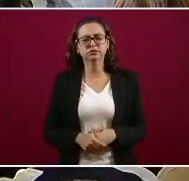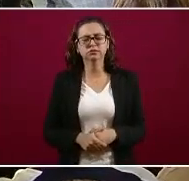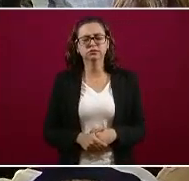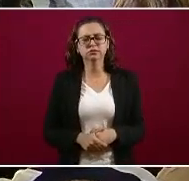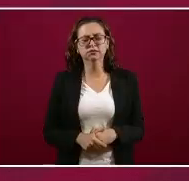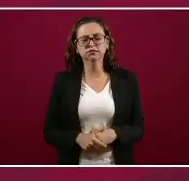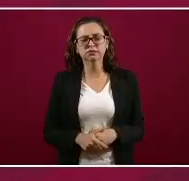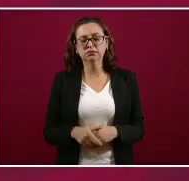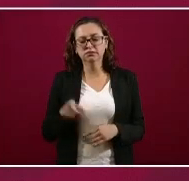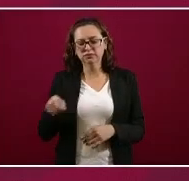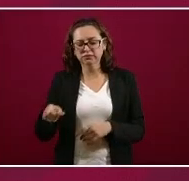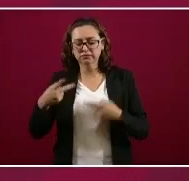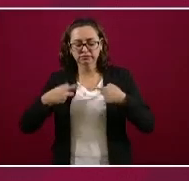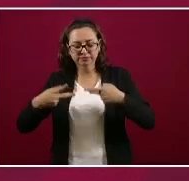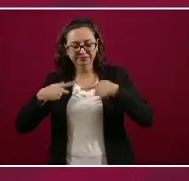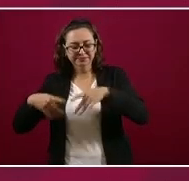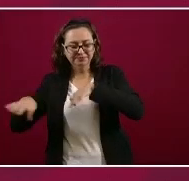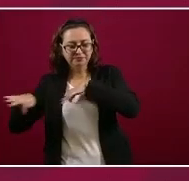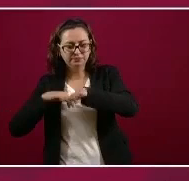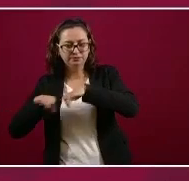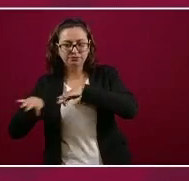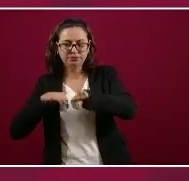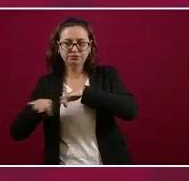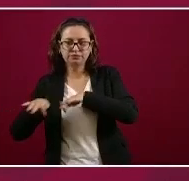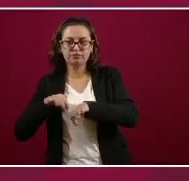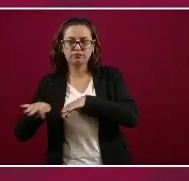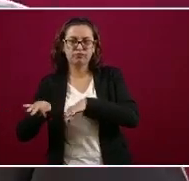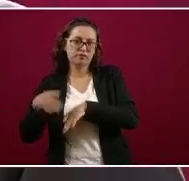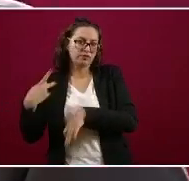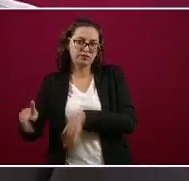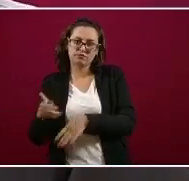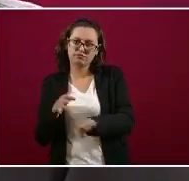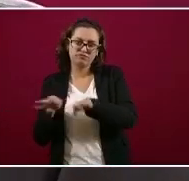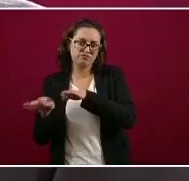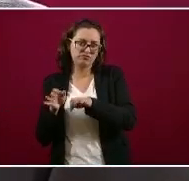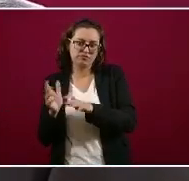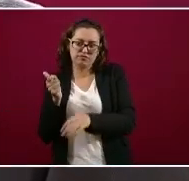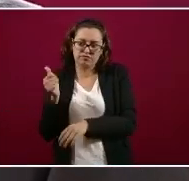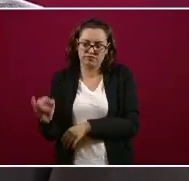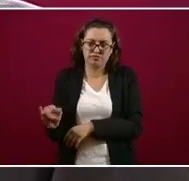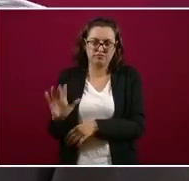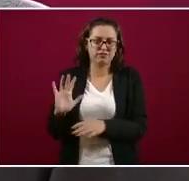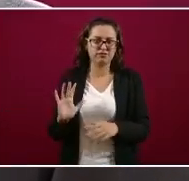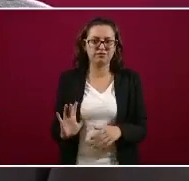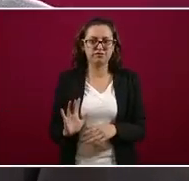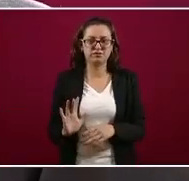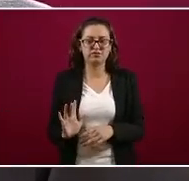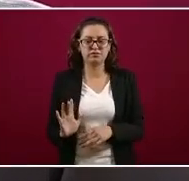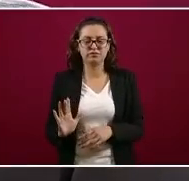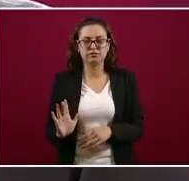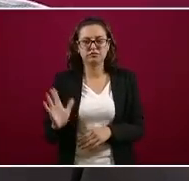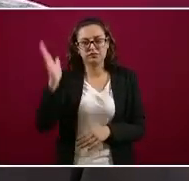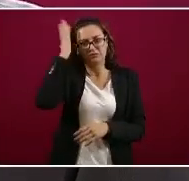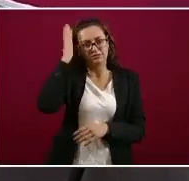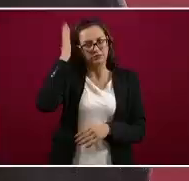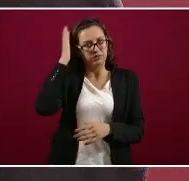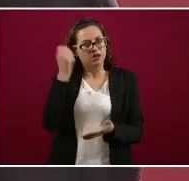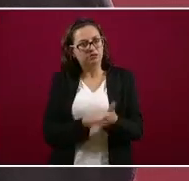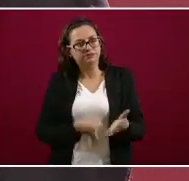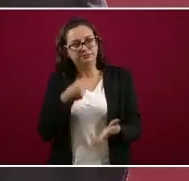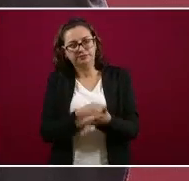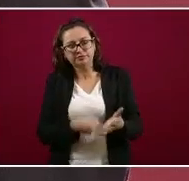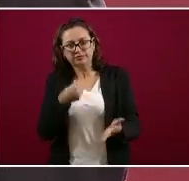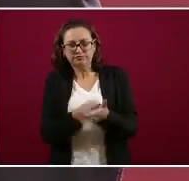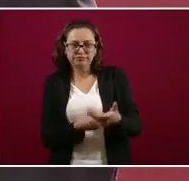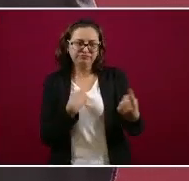el sector obrero s es un trabajo de su función los dirigentes deberían de estar